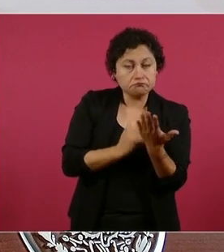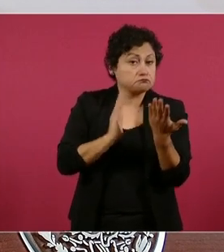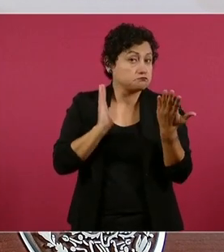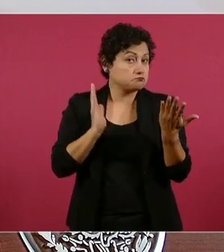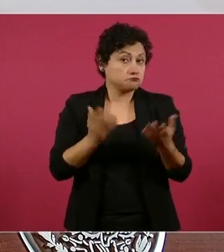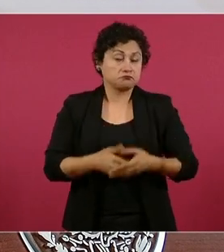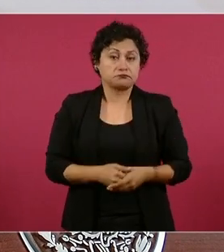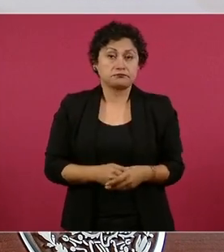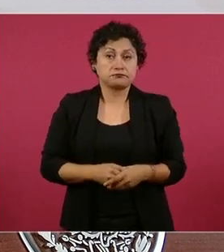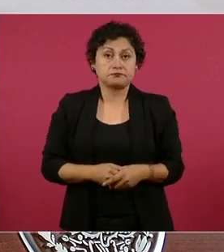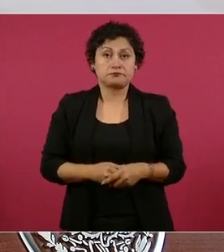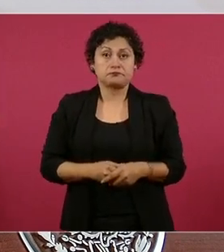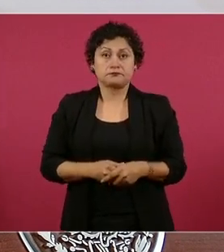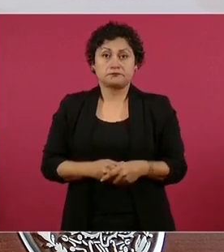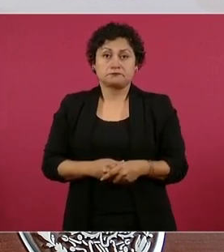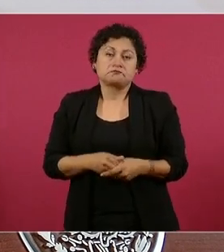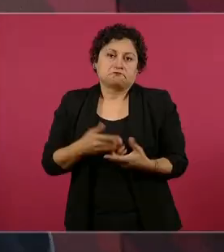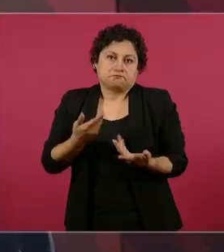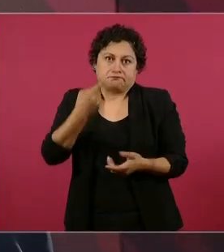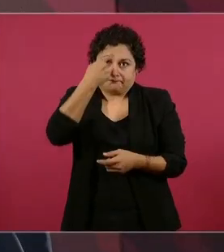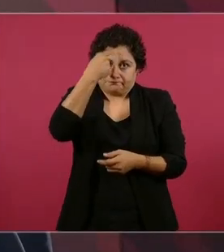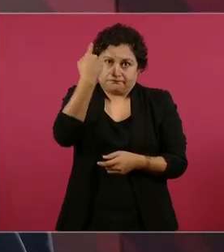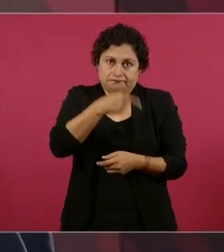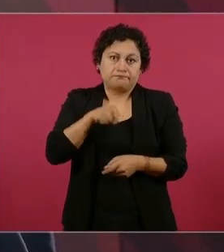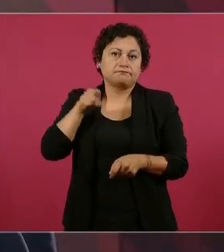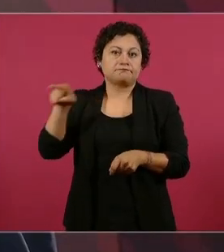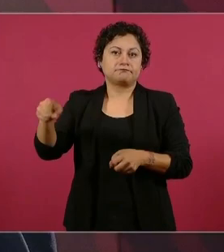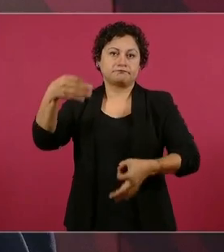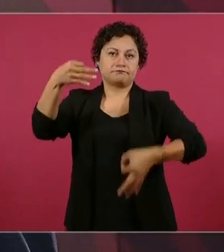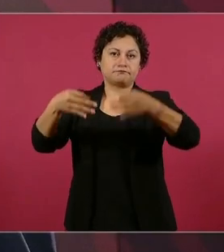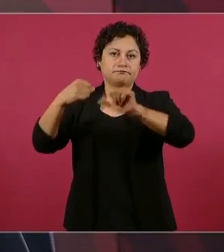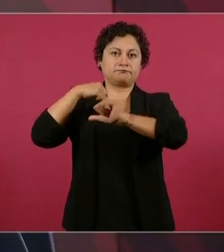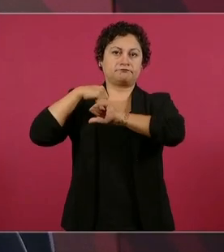y conocer